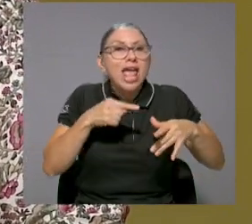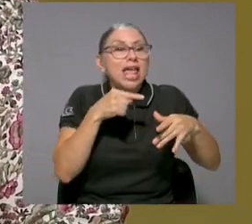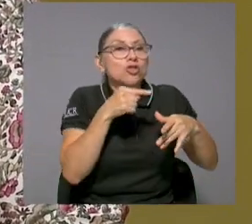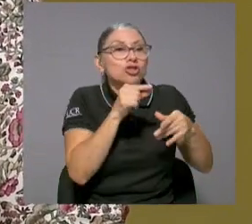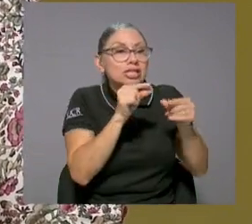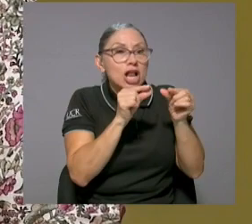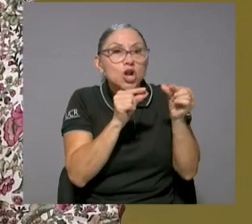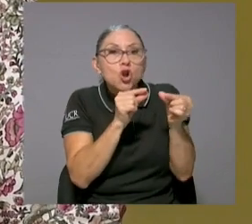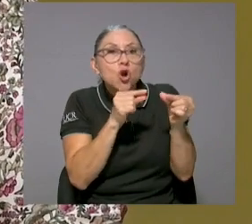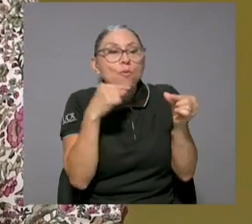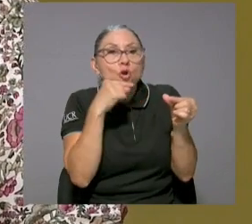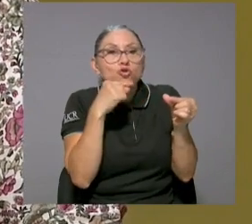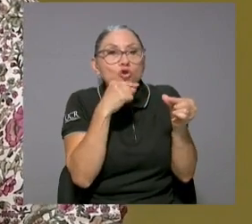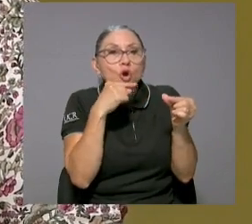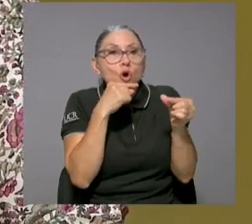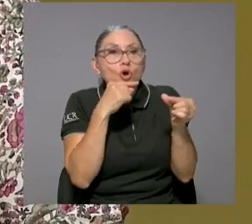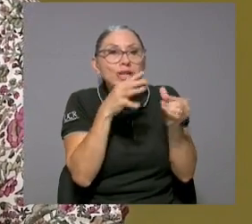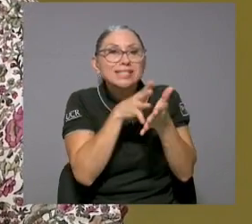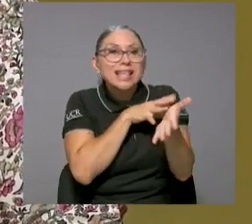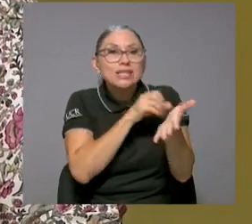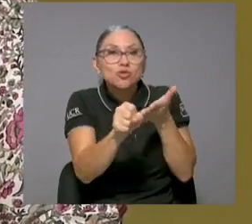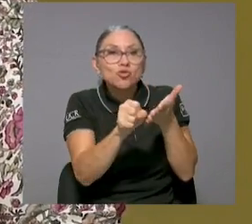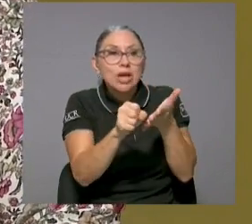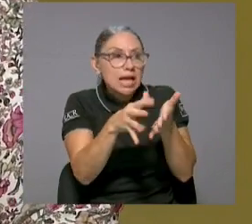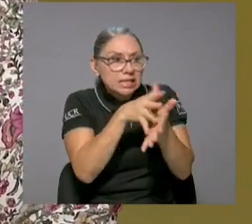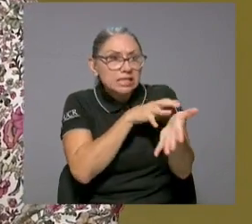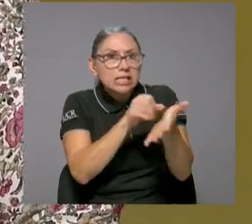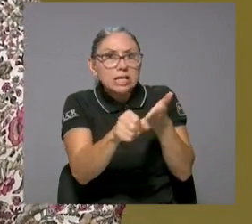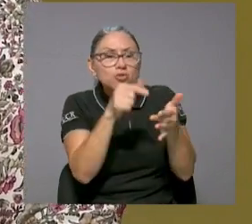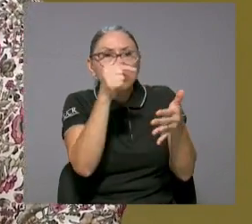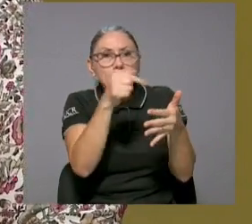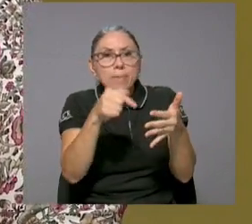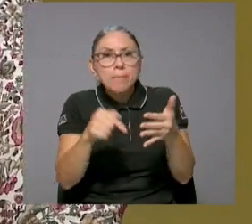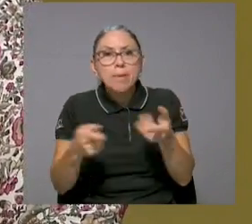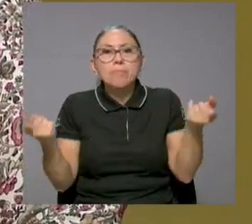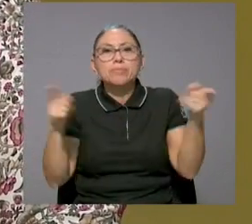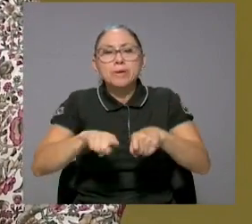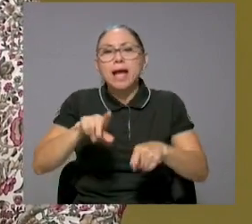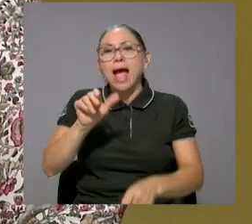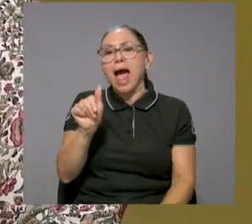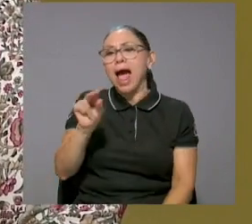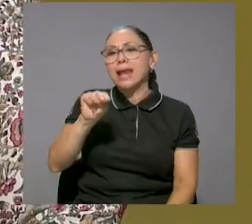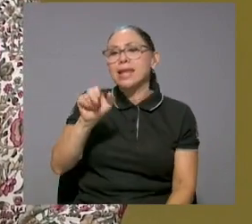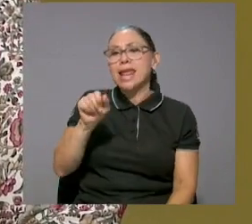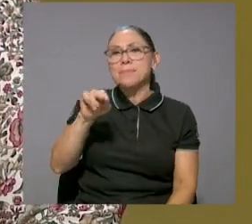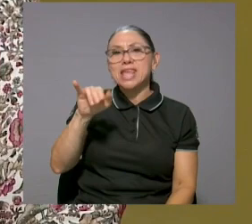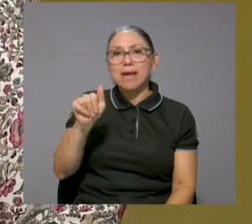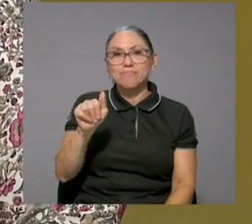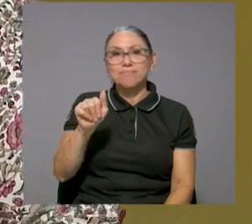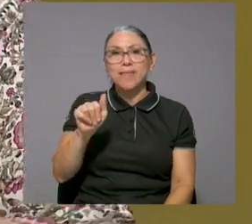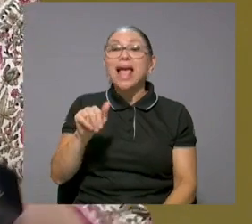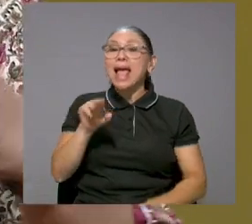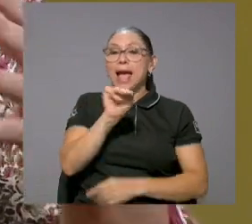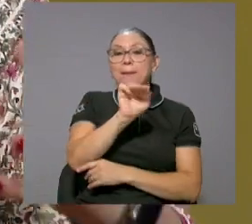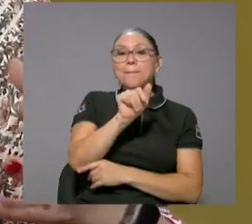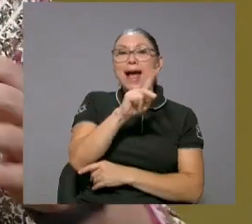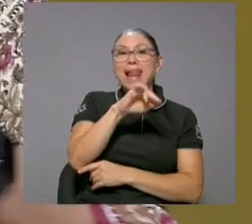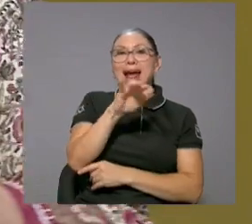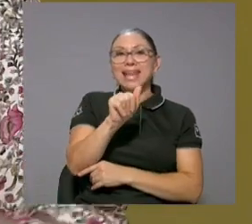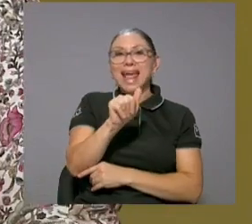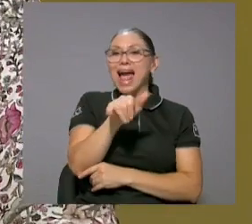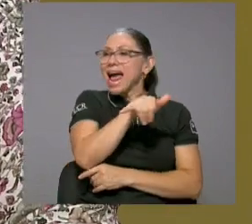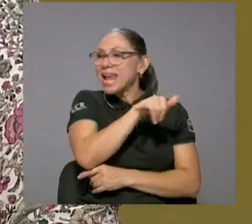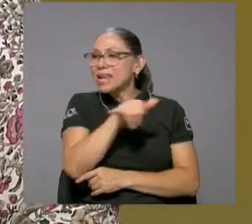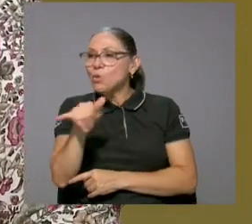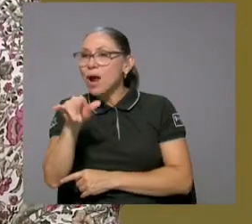explote. Entonces, si empezamos a destruir glóbulos rojos, pues podemos tener anemia. La malaria es una enfermedad que, al igual que el dengue, y perdón que haga referencia a esta